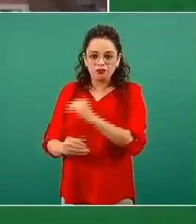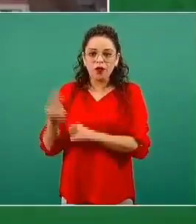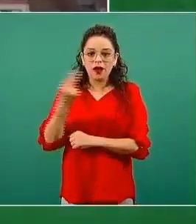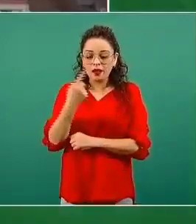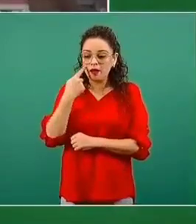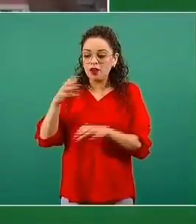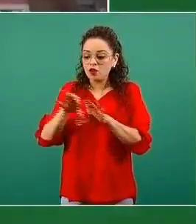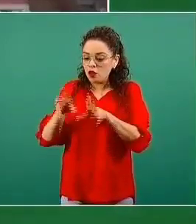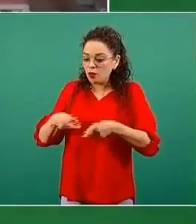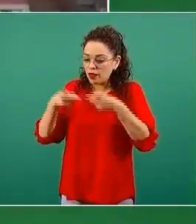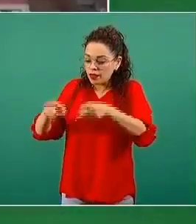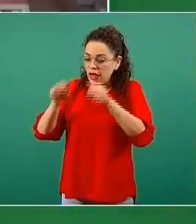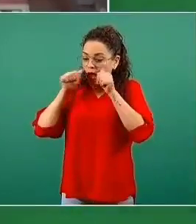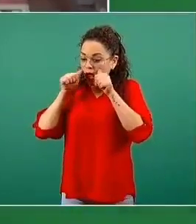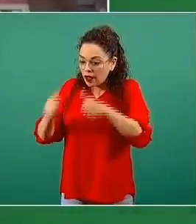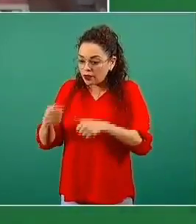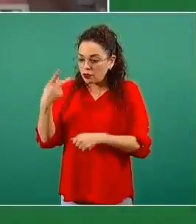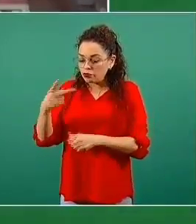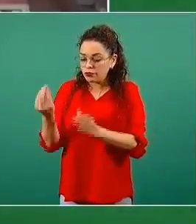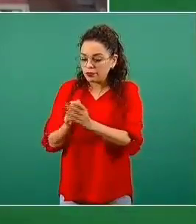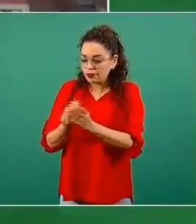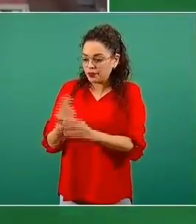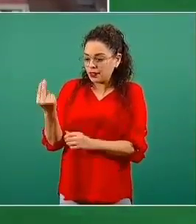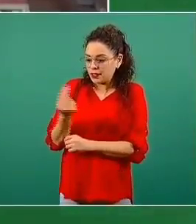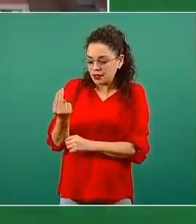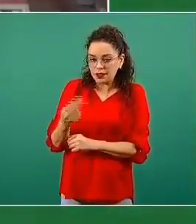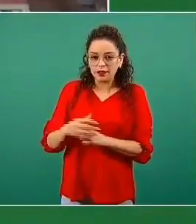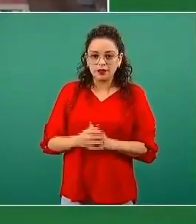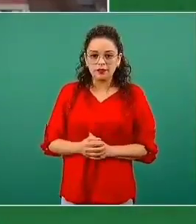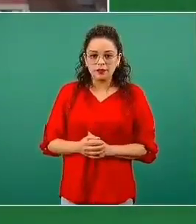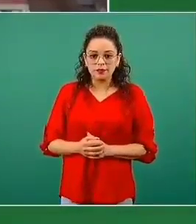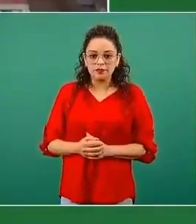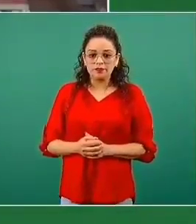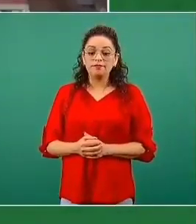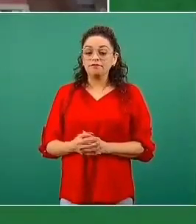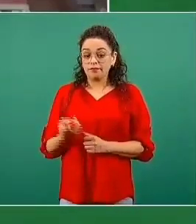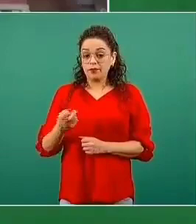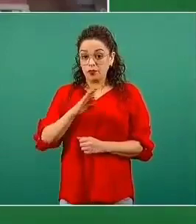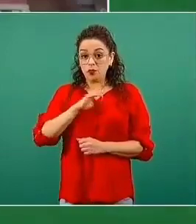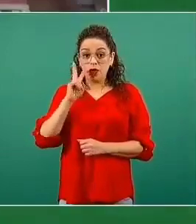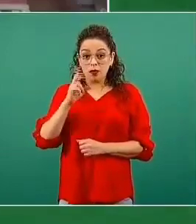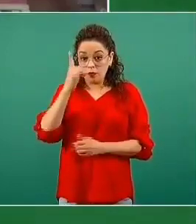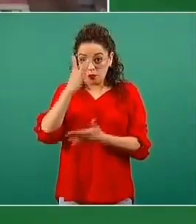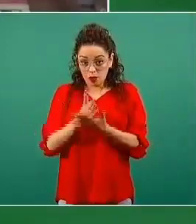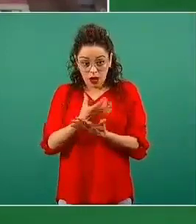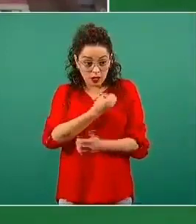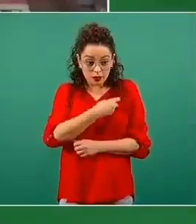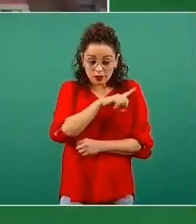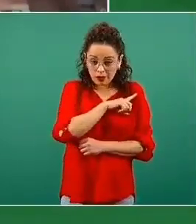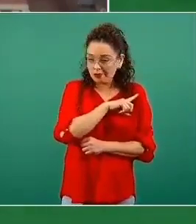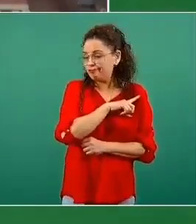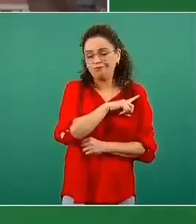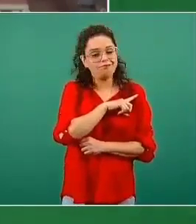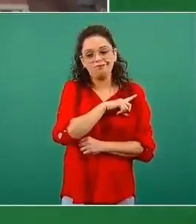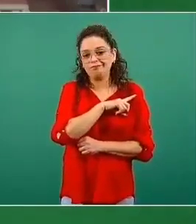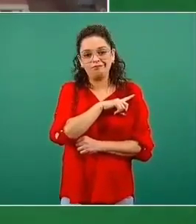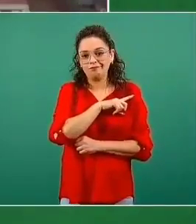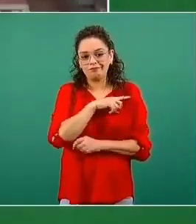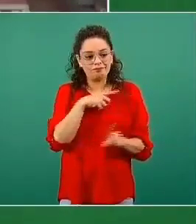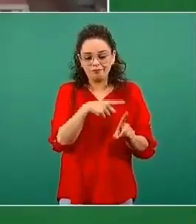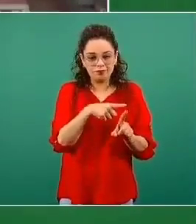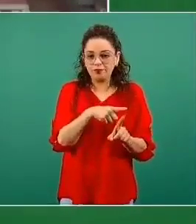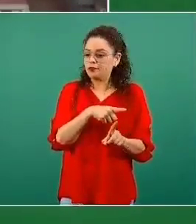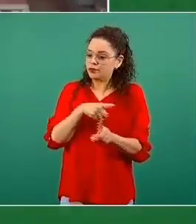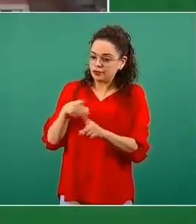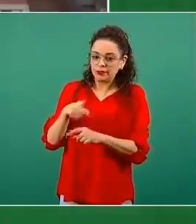sus particularidades estos otros efectos de la pandemia que no solo se observan en salud, sino que afectan y que tienen que ver con esto que decíamos